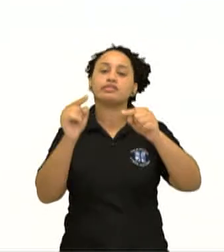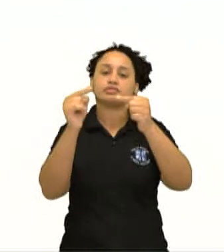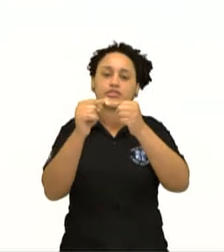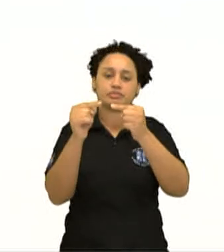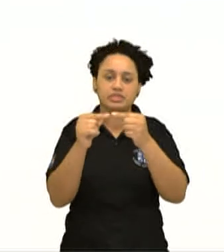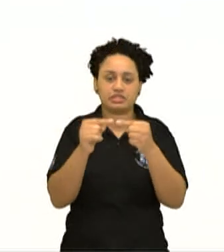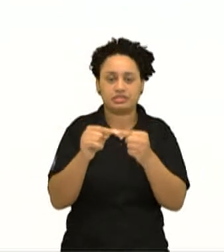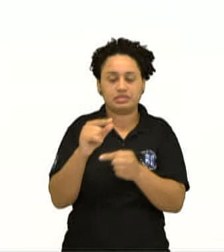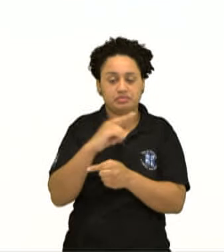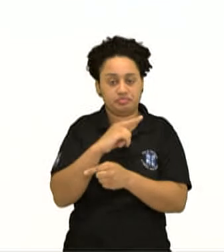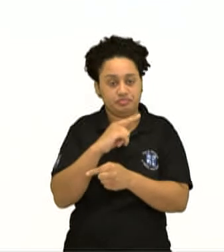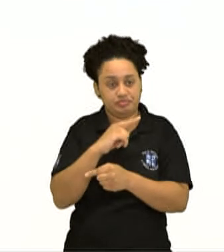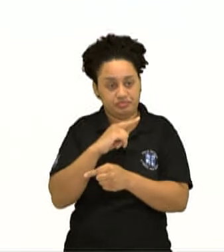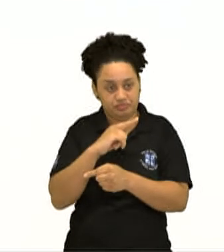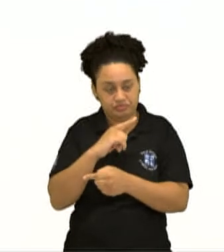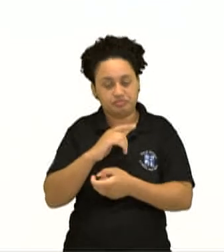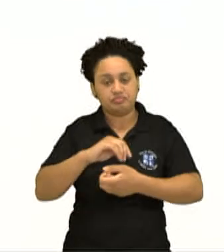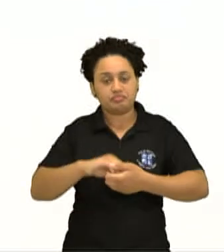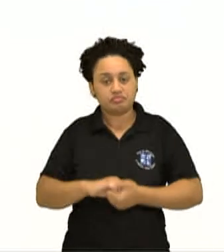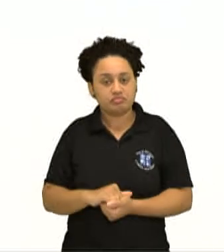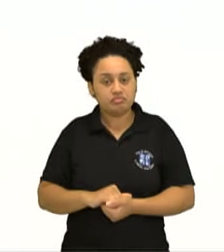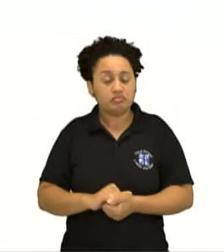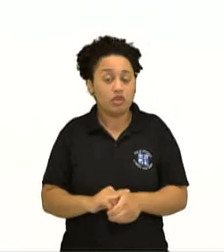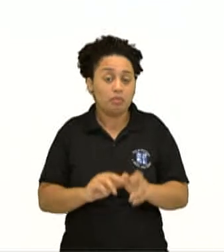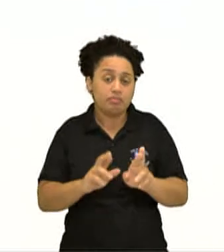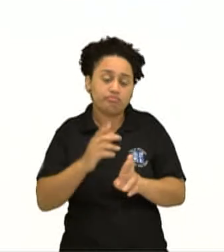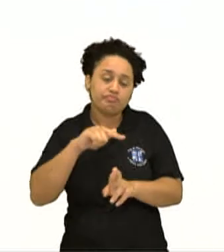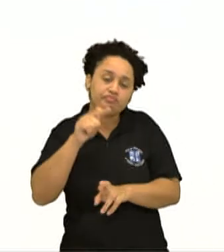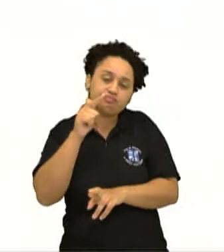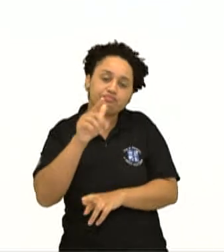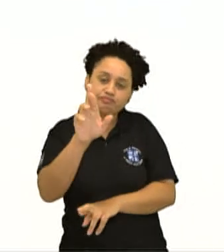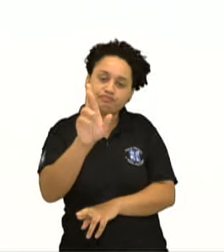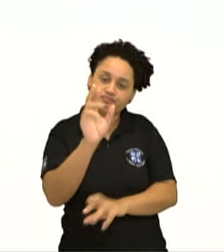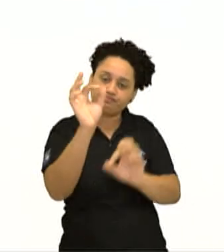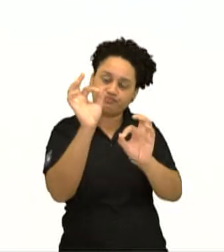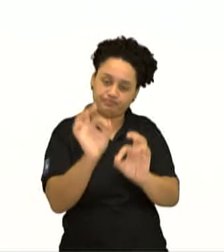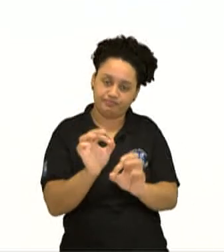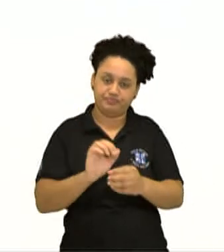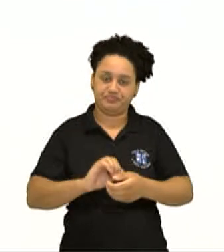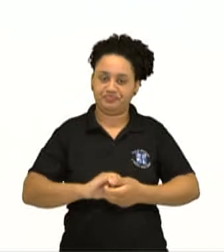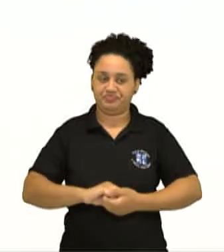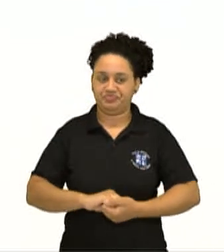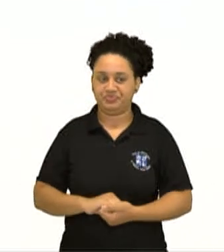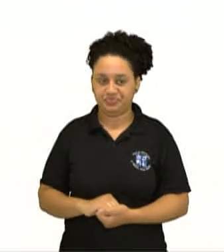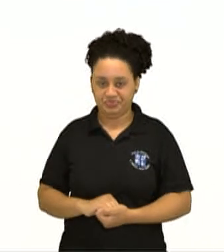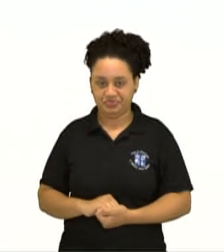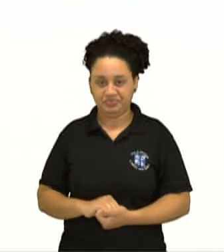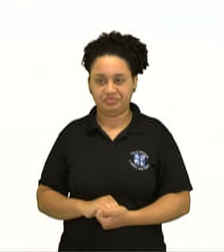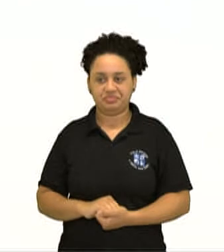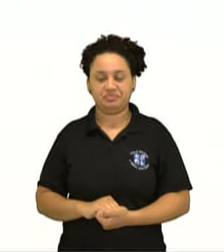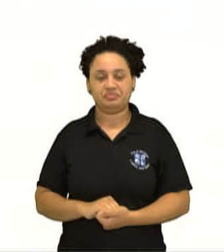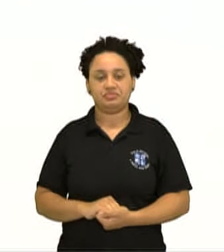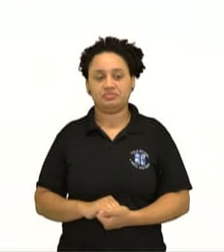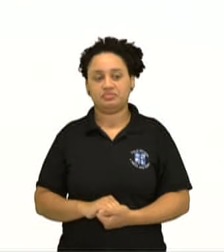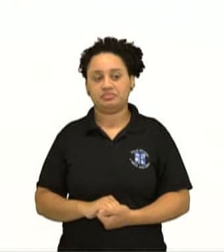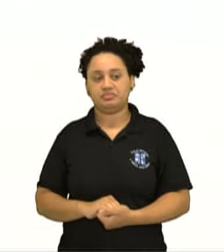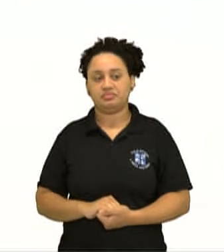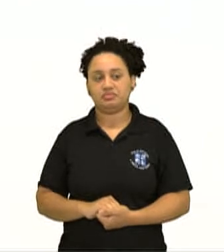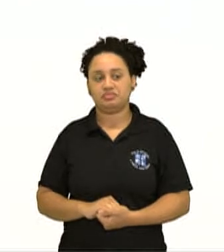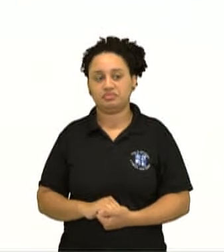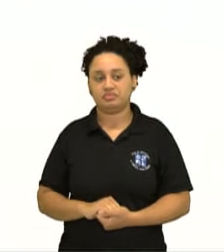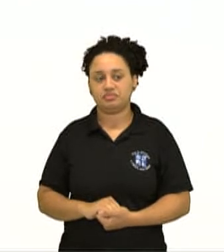su propio salón. E com muito trabalho, Eduardo logrou fazer seus